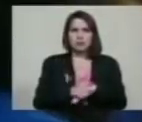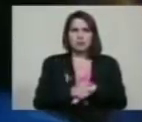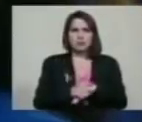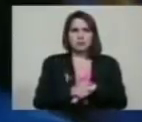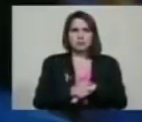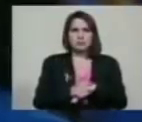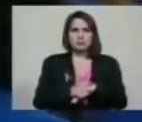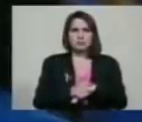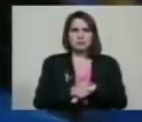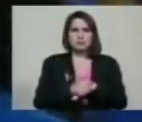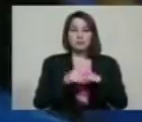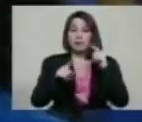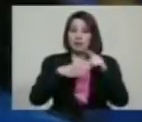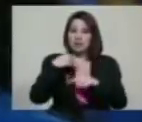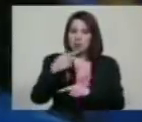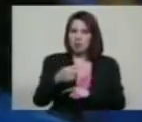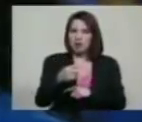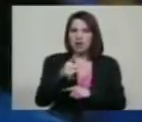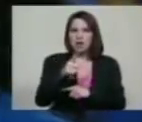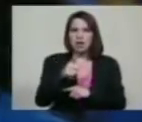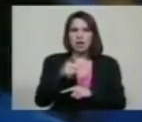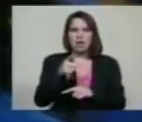después de Tokio 2020 que viene,